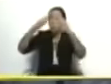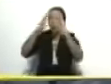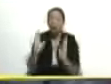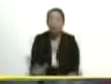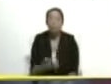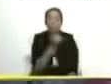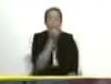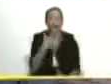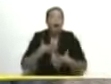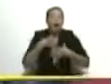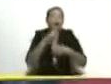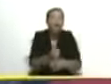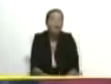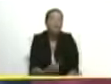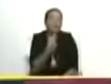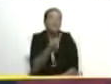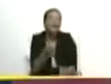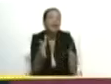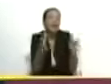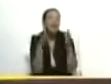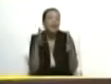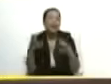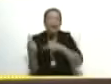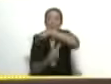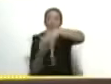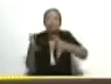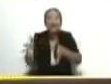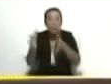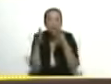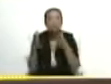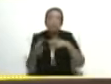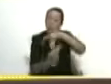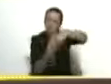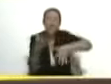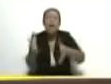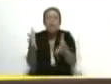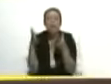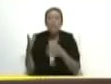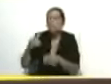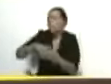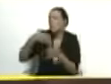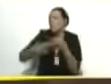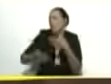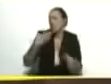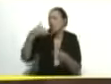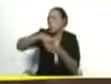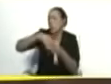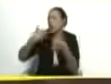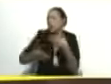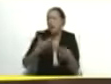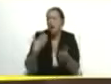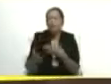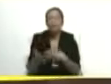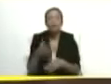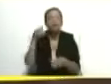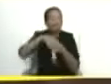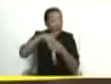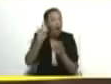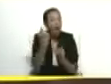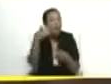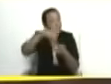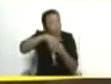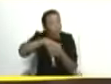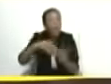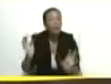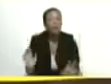se confió, porque siempre ganábamos. No, nosotros siempre ganamos, mi voto no hace falta. ¿Cómo que no hace falta? Siempre hace falta.